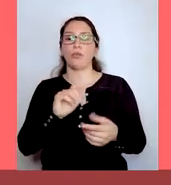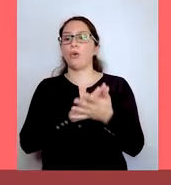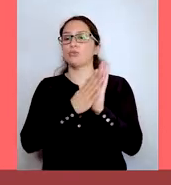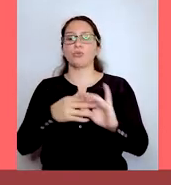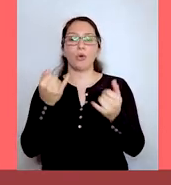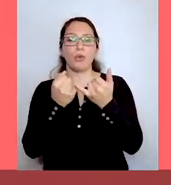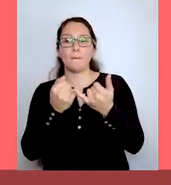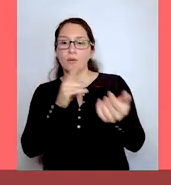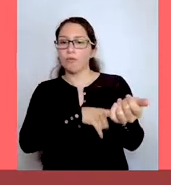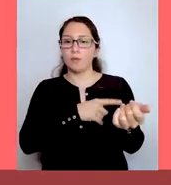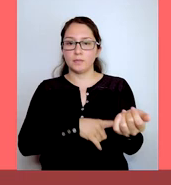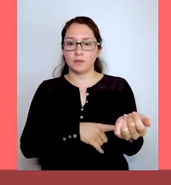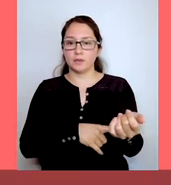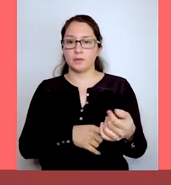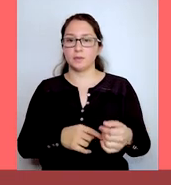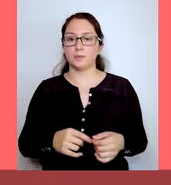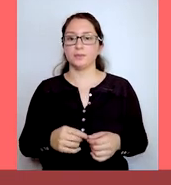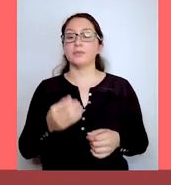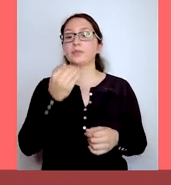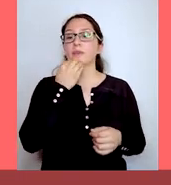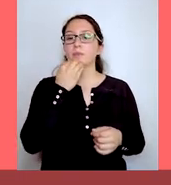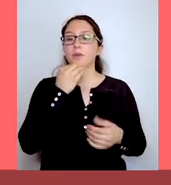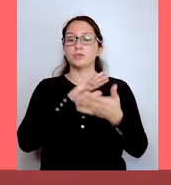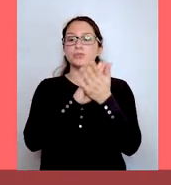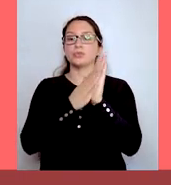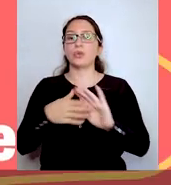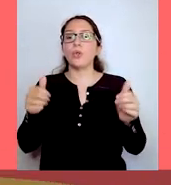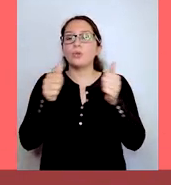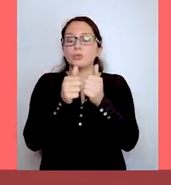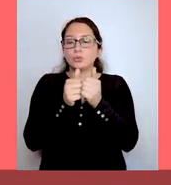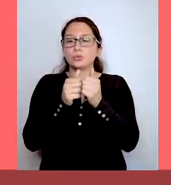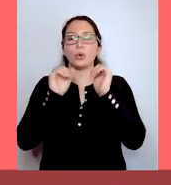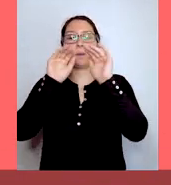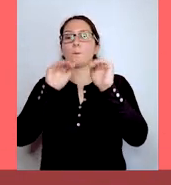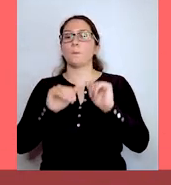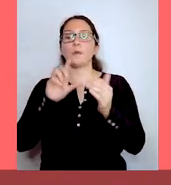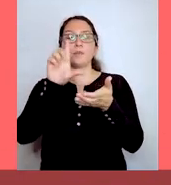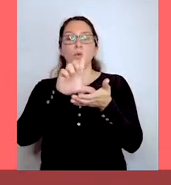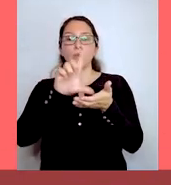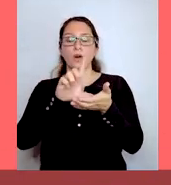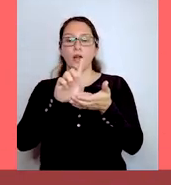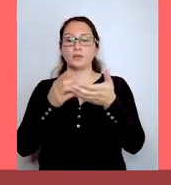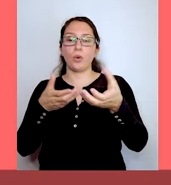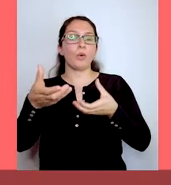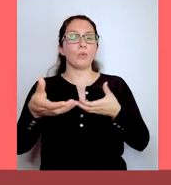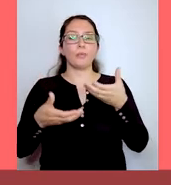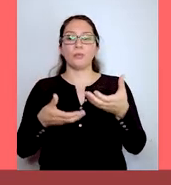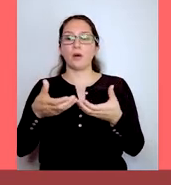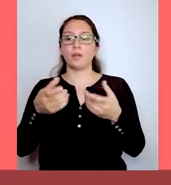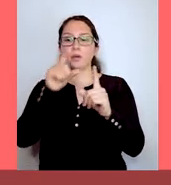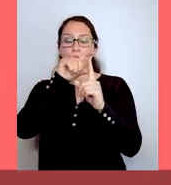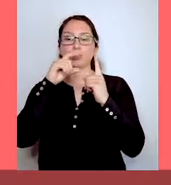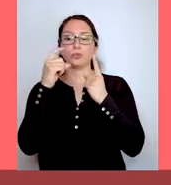que no necesariamente tienen vínculos entre sí. Otra característica de los públicos es que estos se encuentran en un espacio